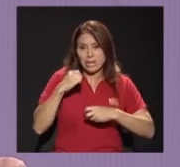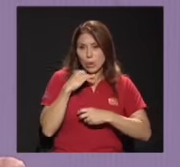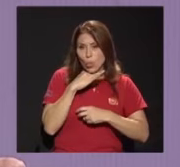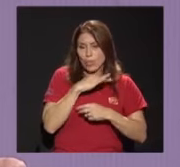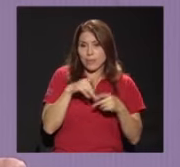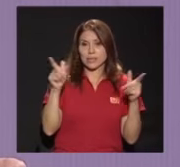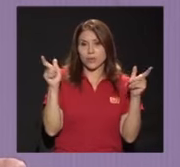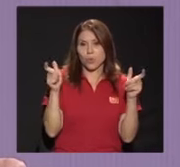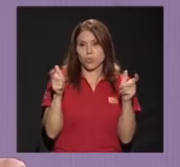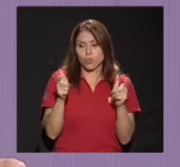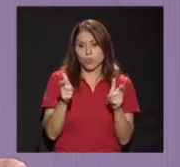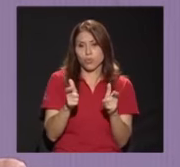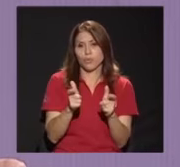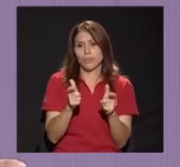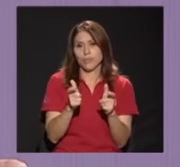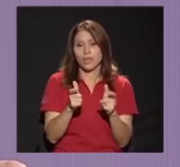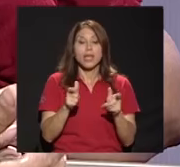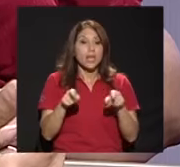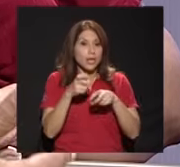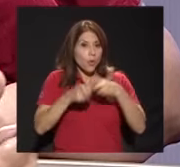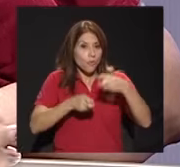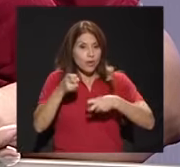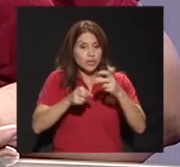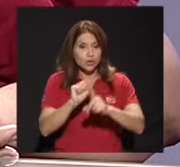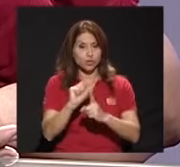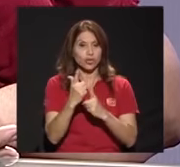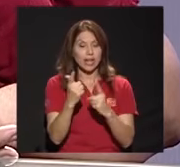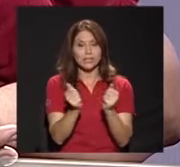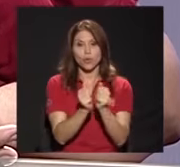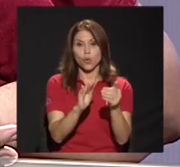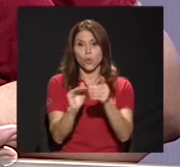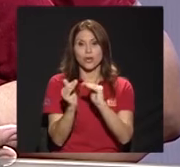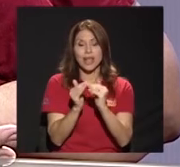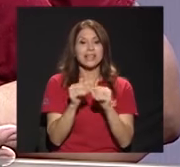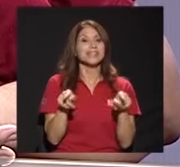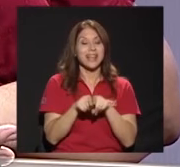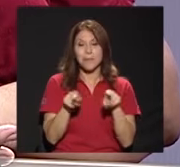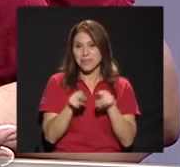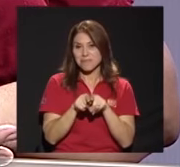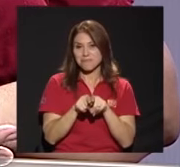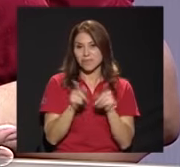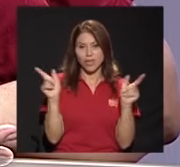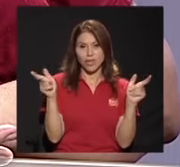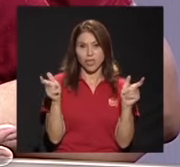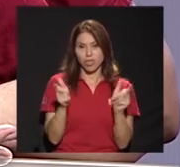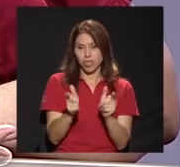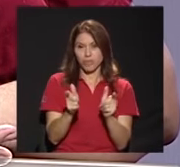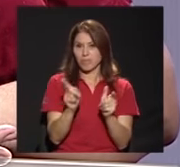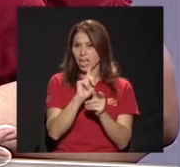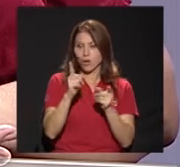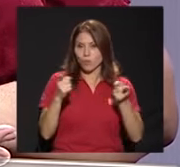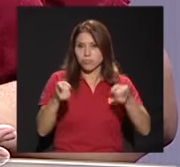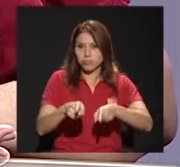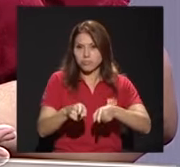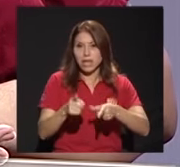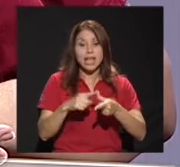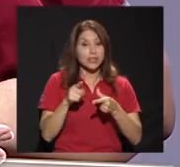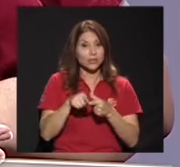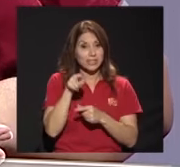Y los conflictos sociales con las comunidades también sean menos. Entonces ahí se ha tenido una mayor